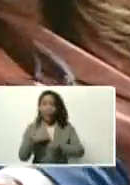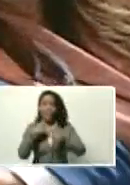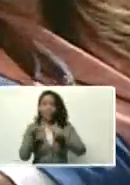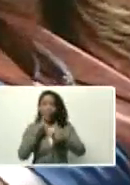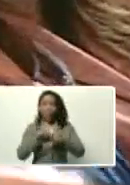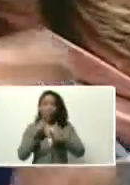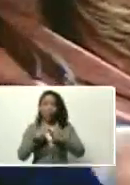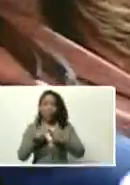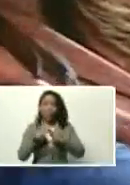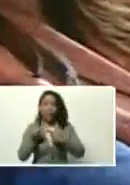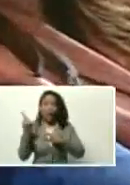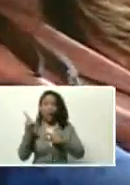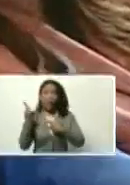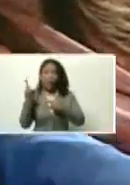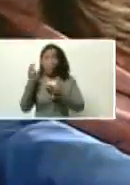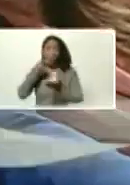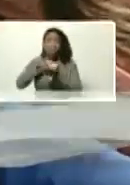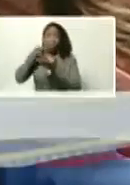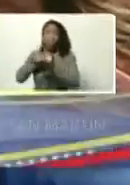como él es inquieto,